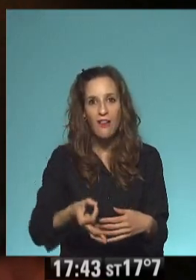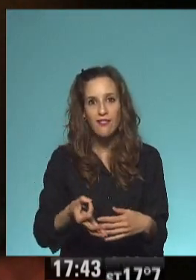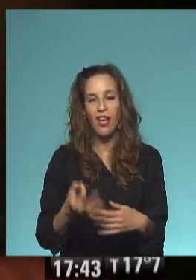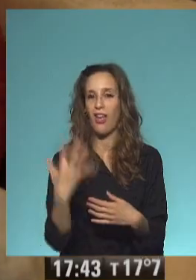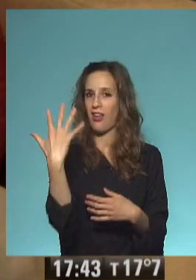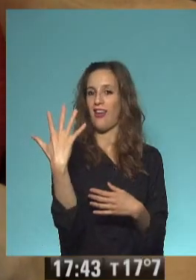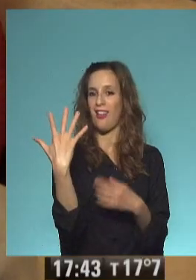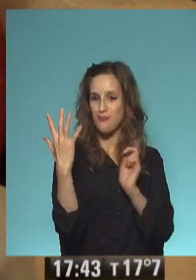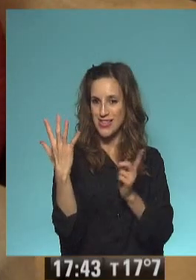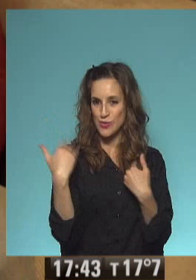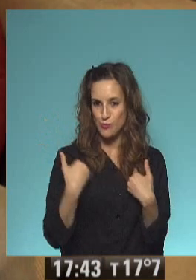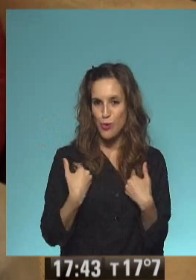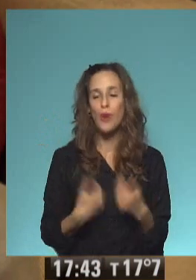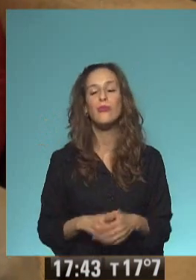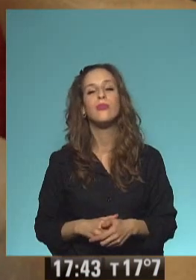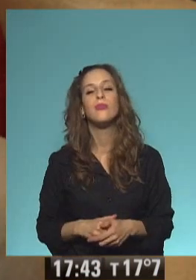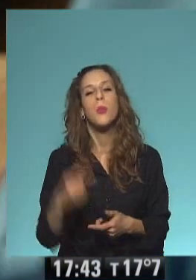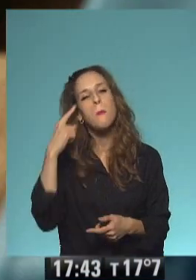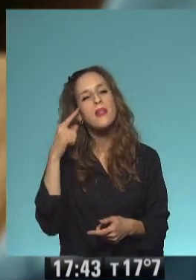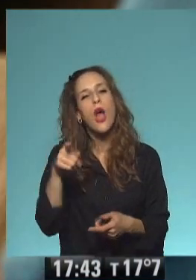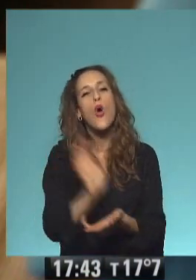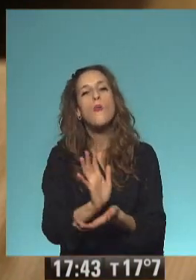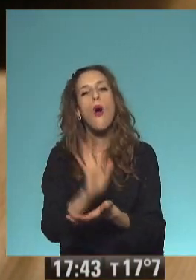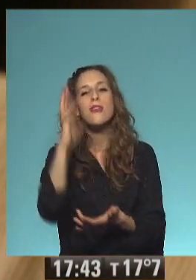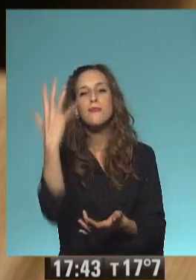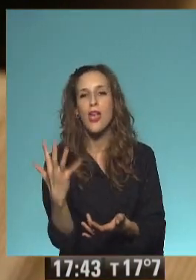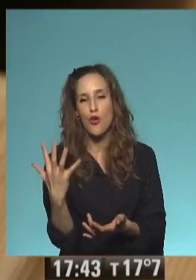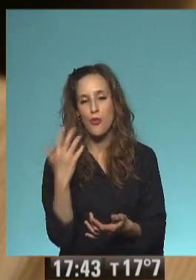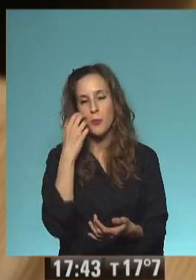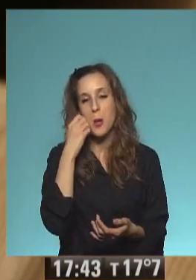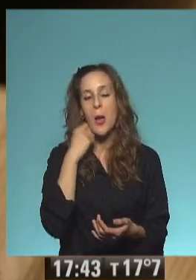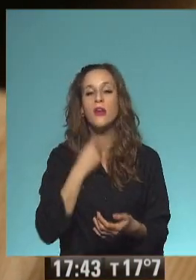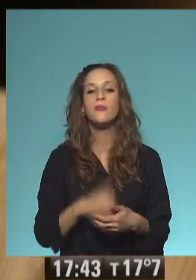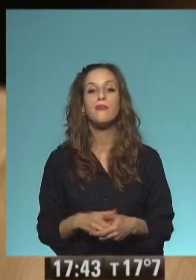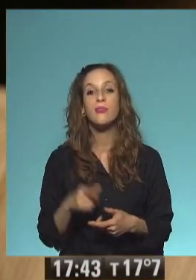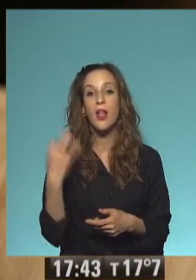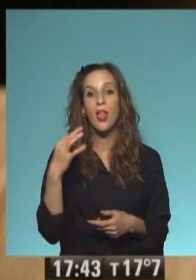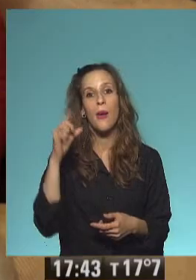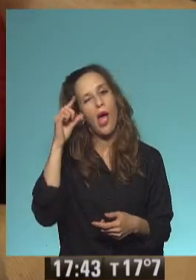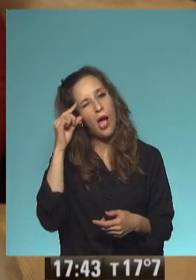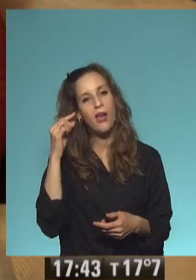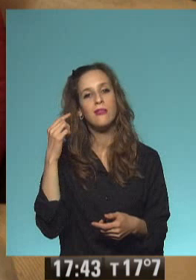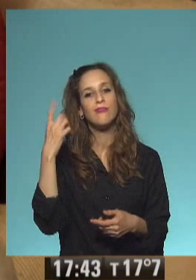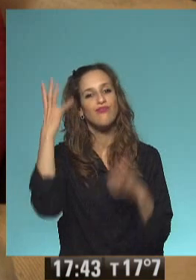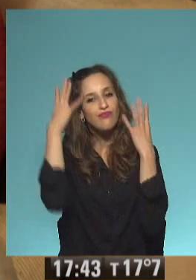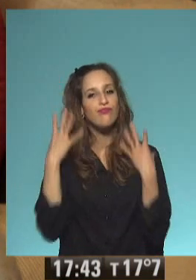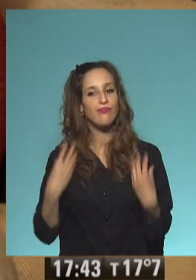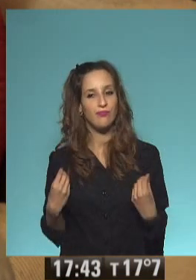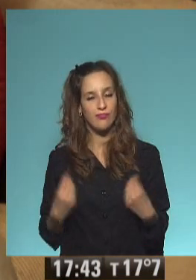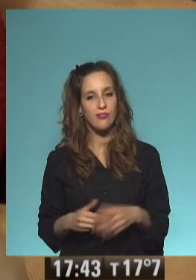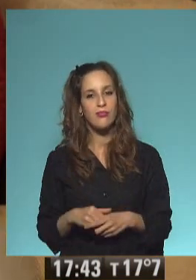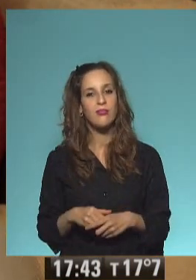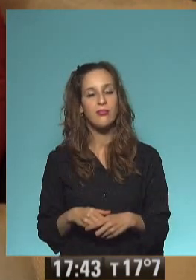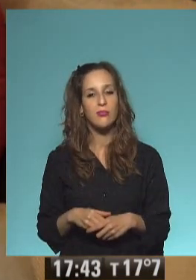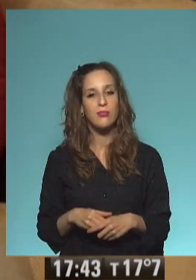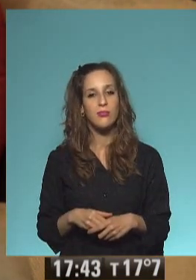juego. Imagínate que acá enfrente tenés un espejo. Mirate. Guiña el ojo. Peinate. ¿Qué pasa si